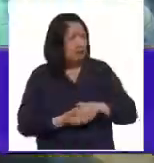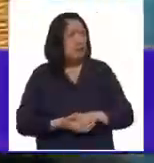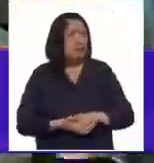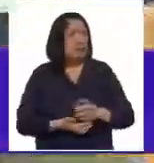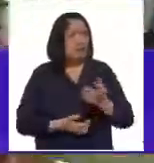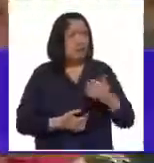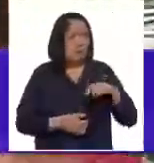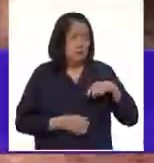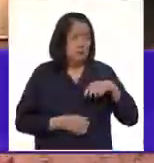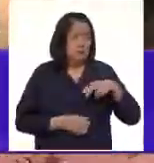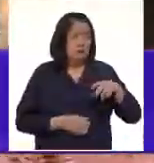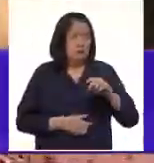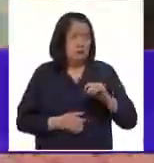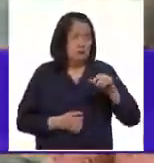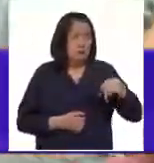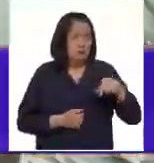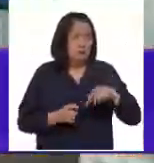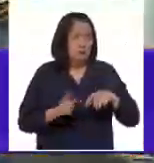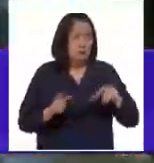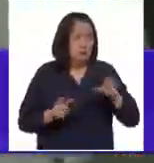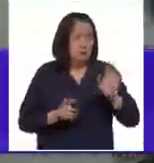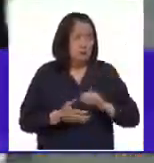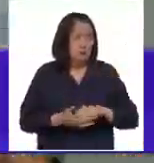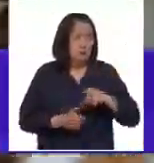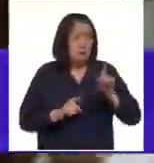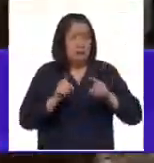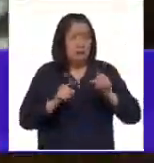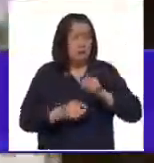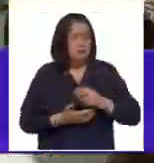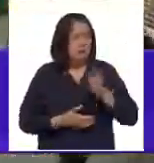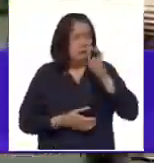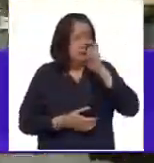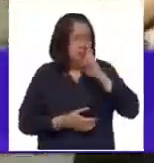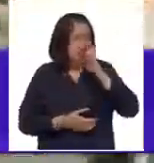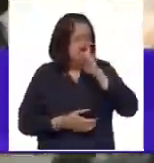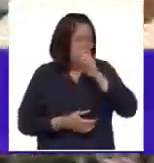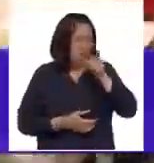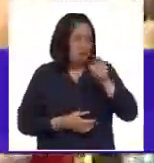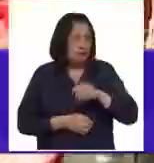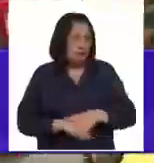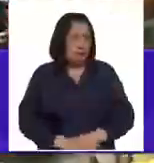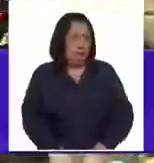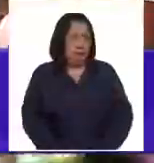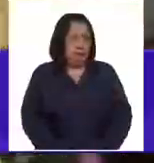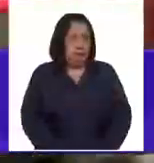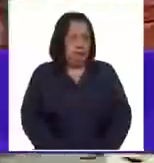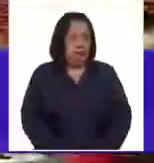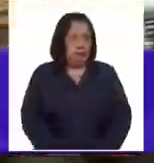más rápido, por este lado hay algunos peluches,